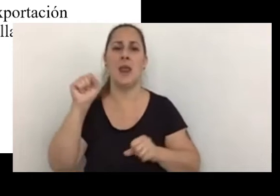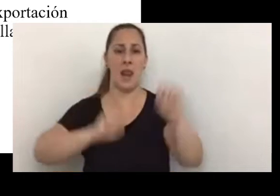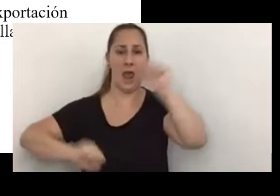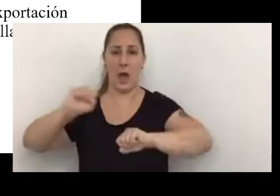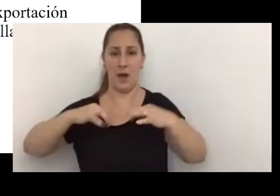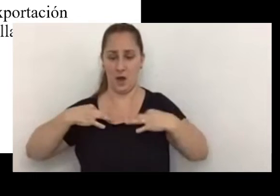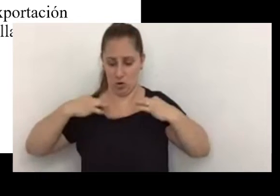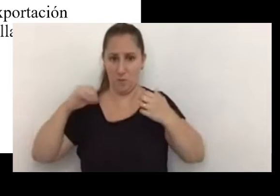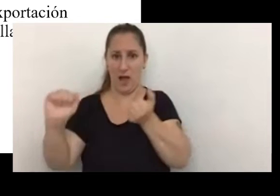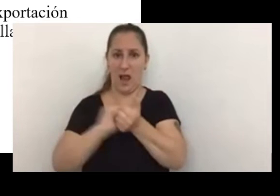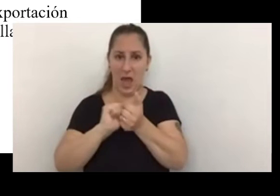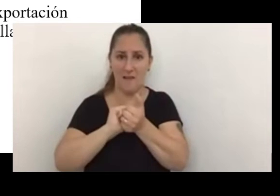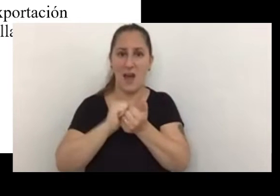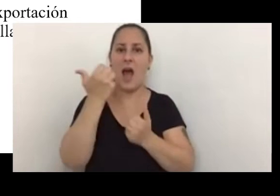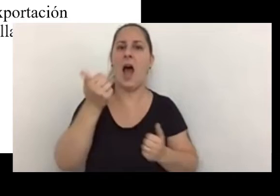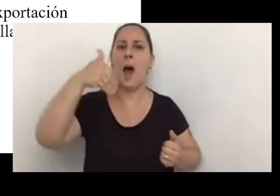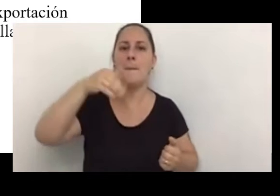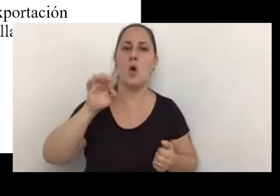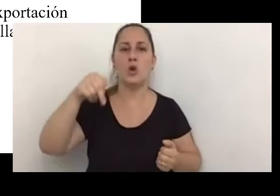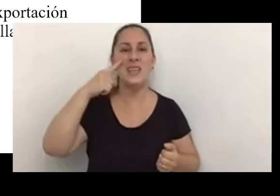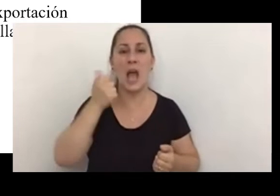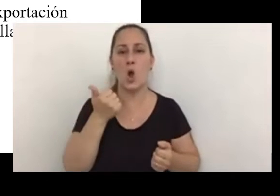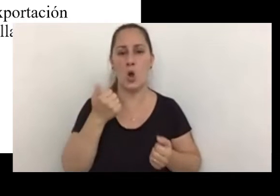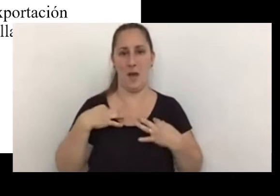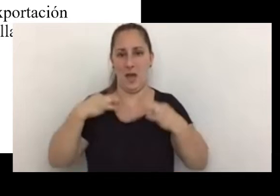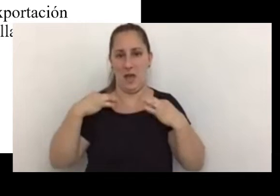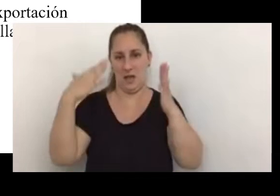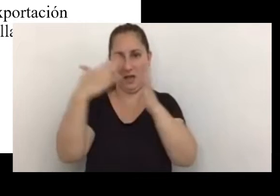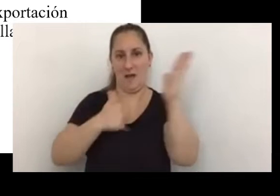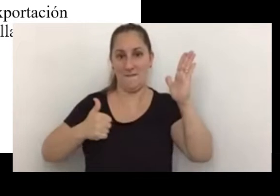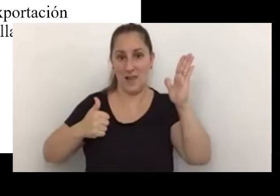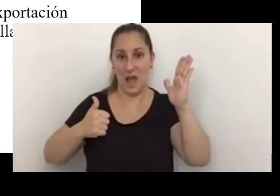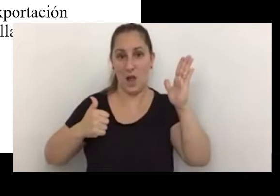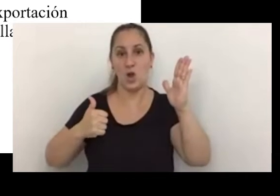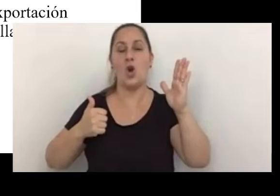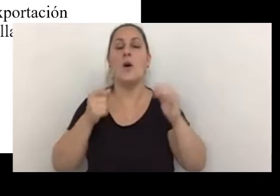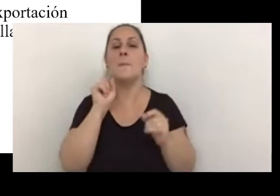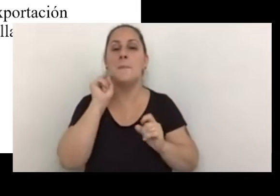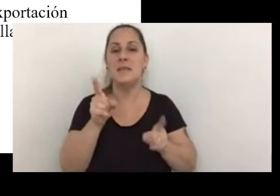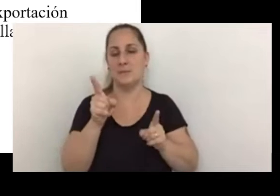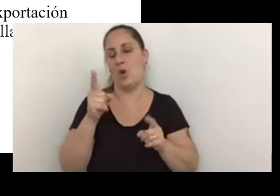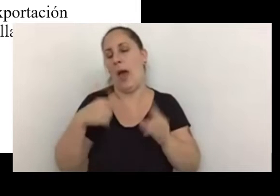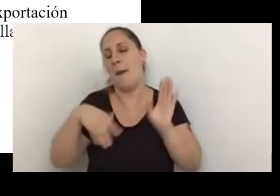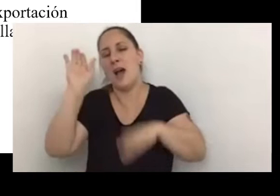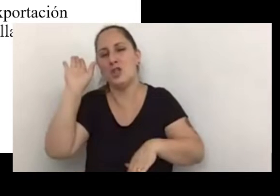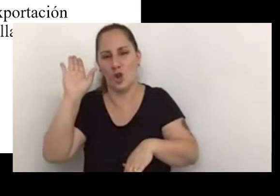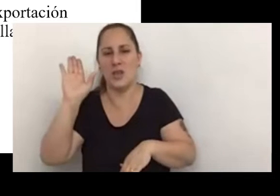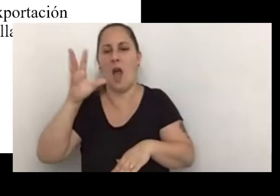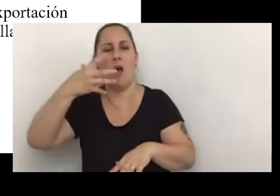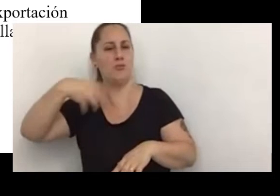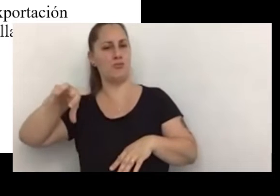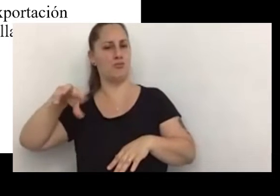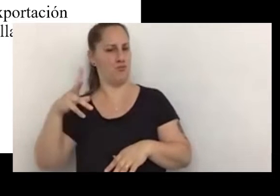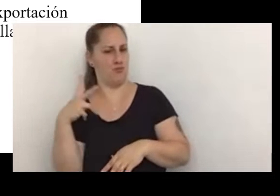fuente de amoníaco para blanquear la toga de lana que usaban generalmente sectores muy acomodados, como